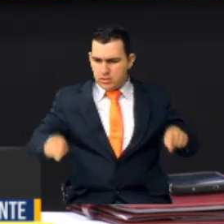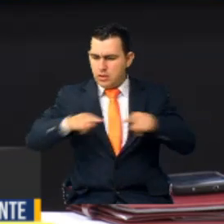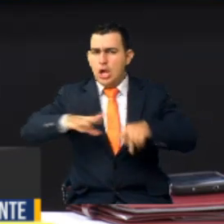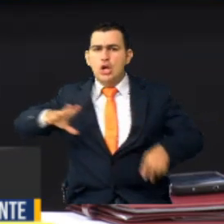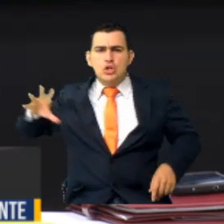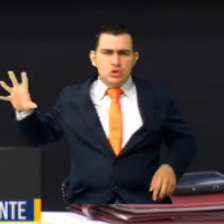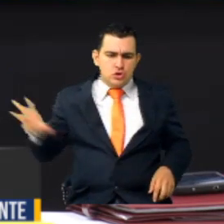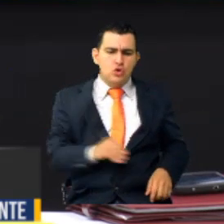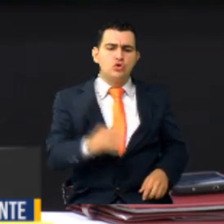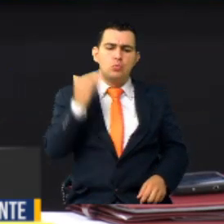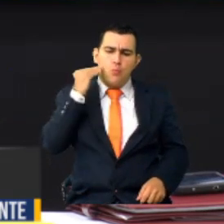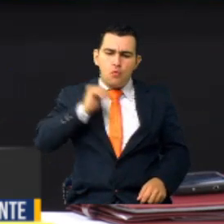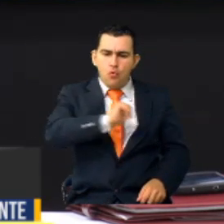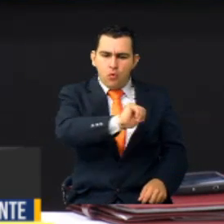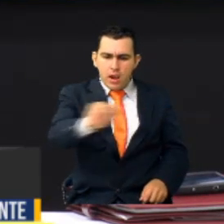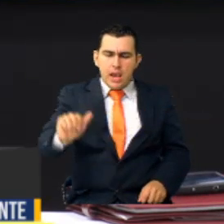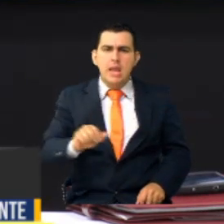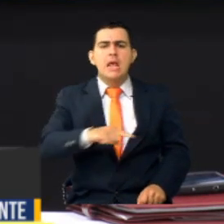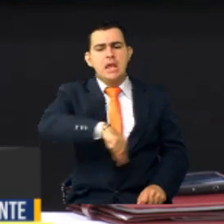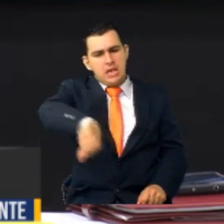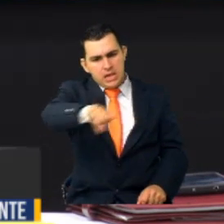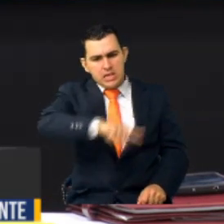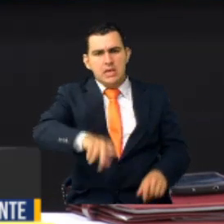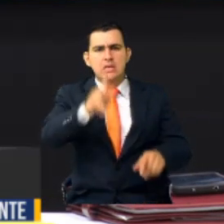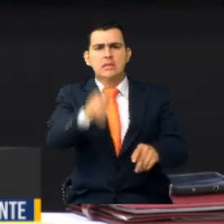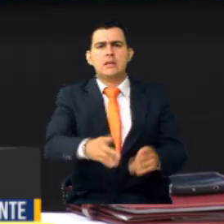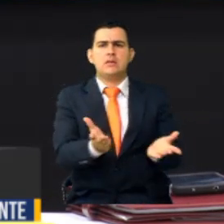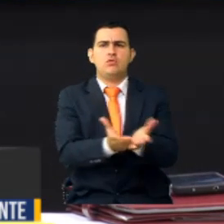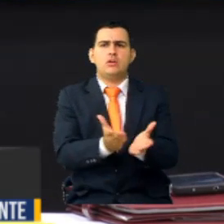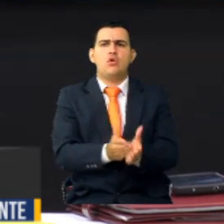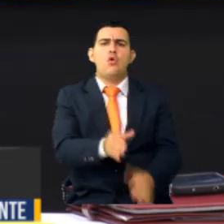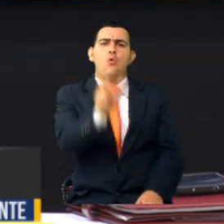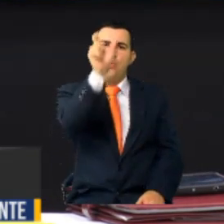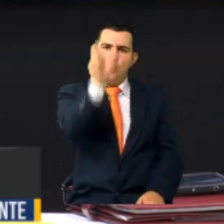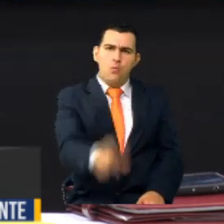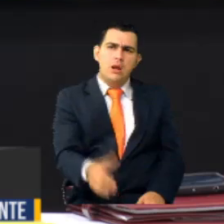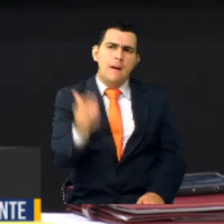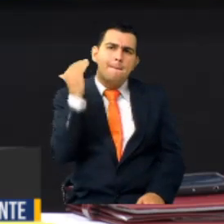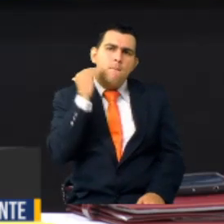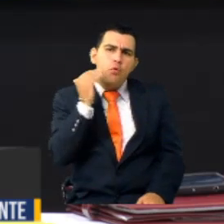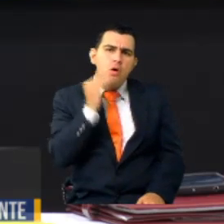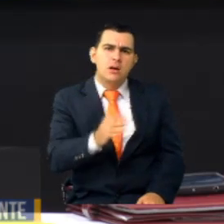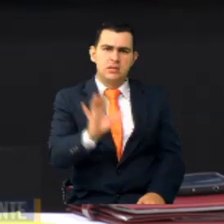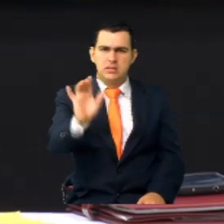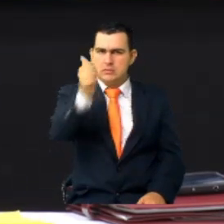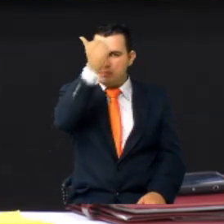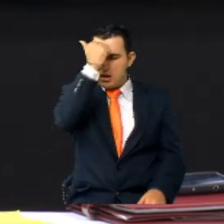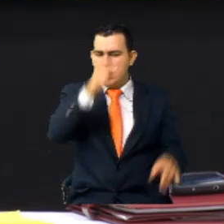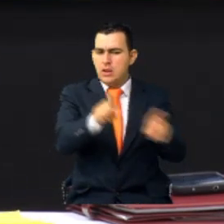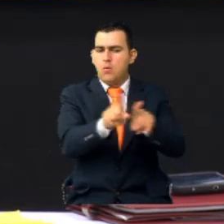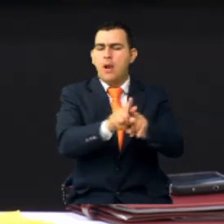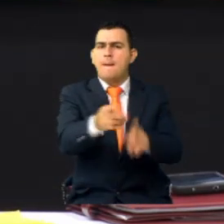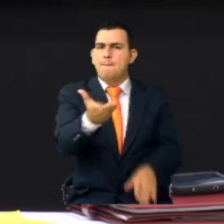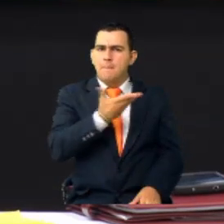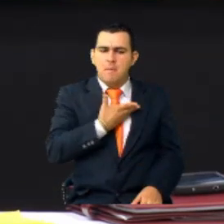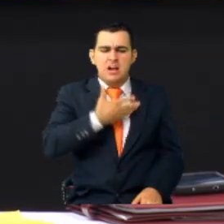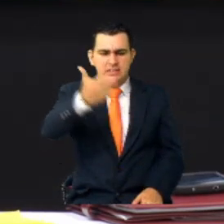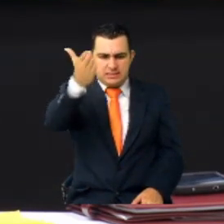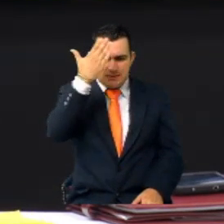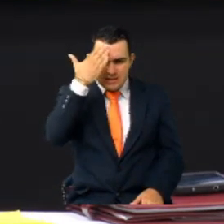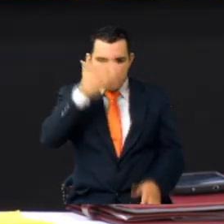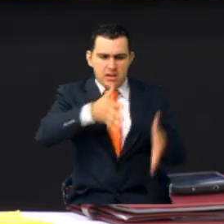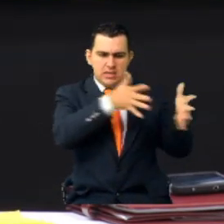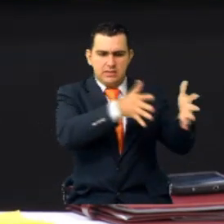serán mujeres, y en la Secretaría de Educación habrá una mujer como mi madre, que sepa educar en valores y